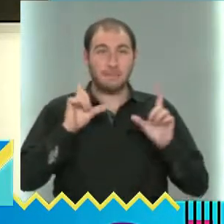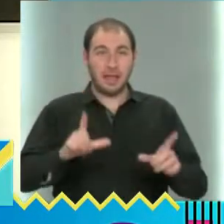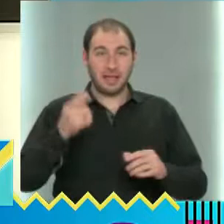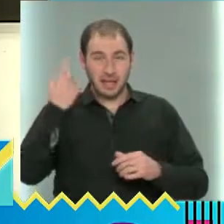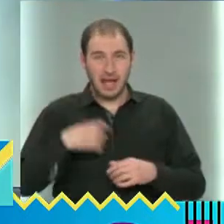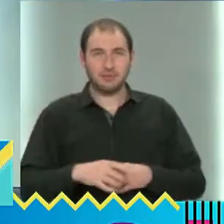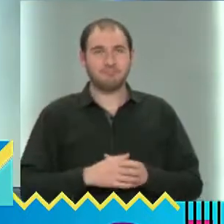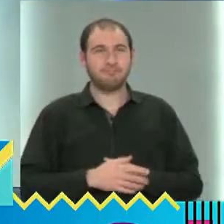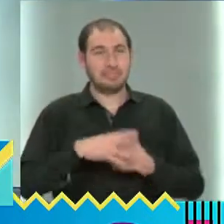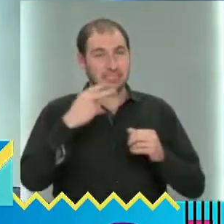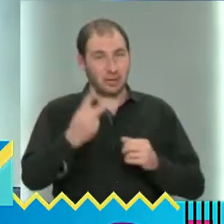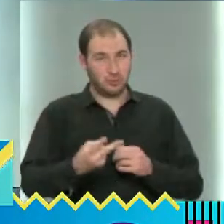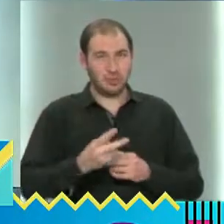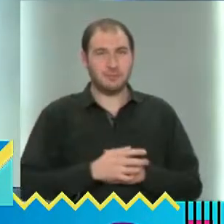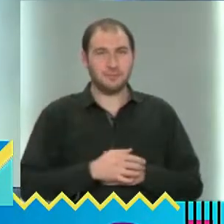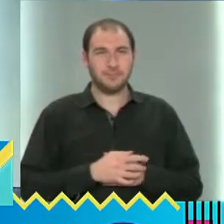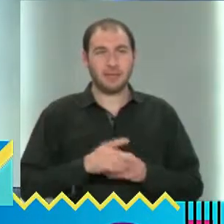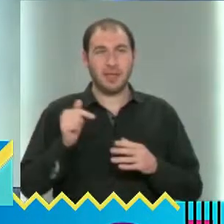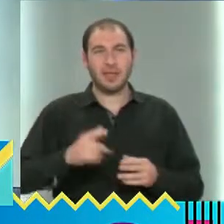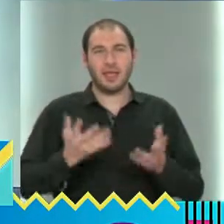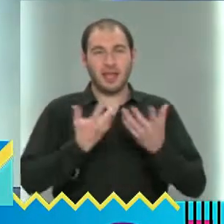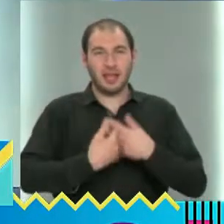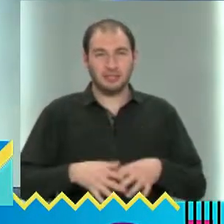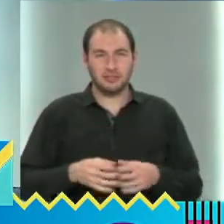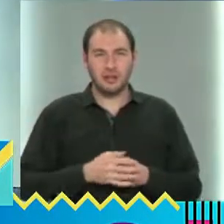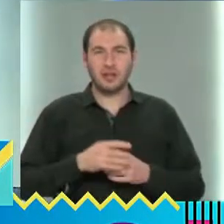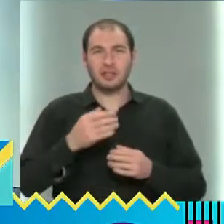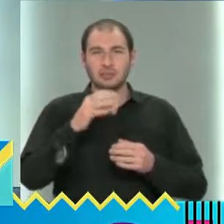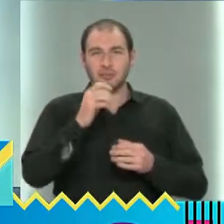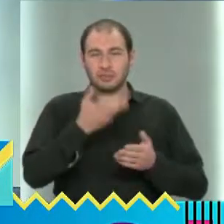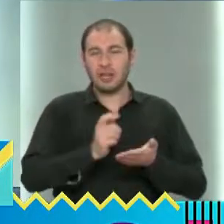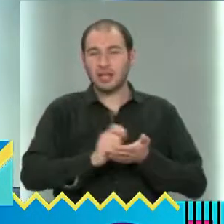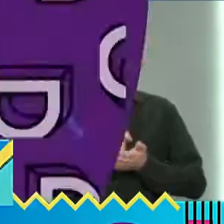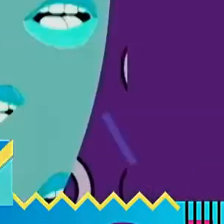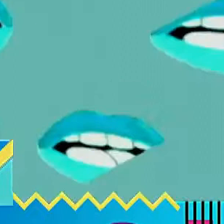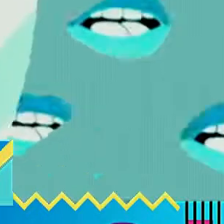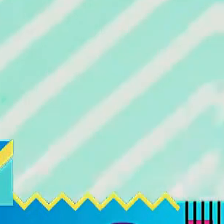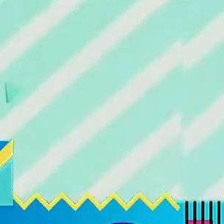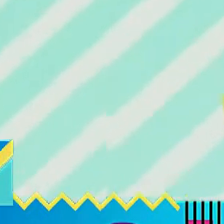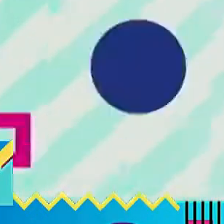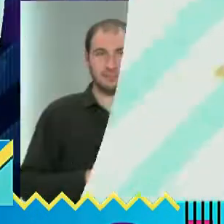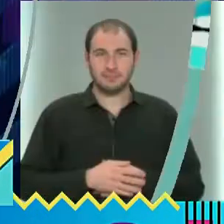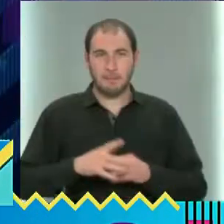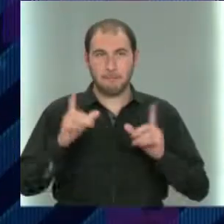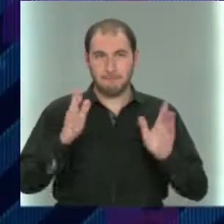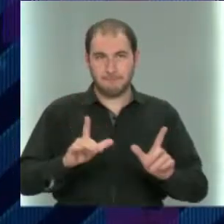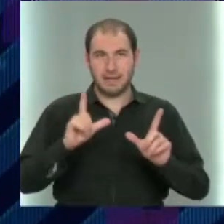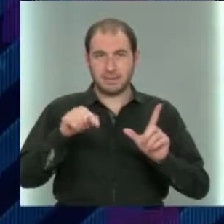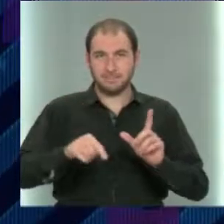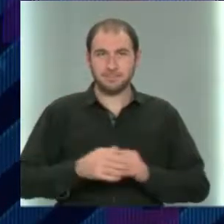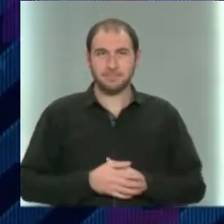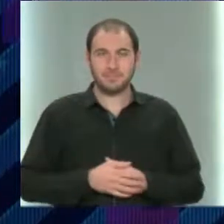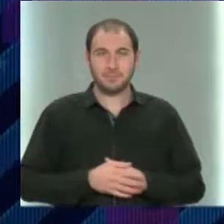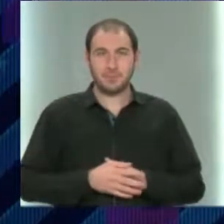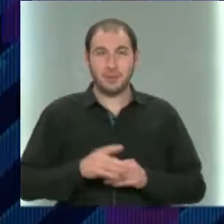Caro. Así es, bueno, la segunda de este bloque que está relacionada con los escritores mendocinos destacados. Nos vamos a esta placa de este bloque